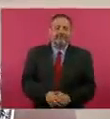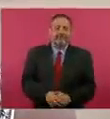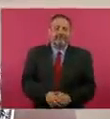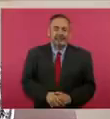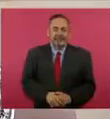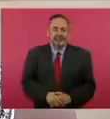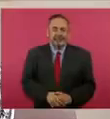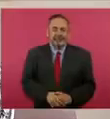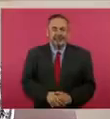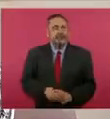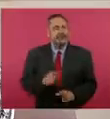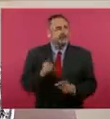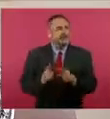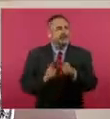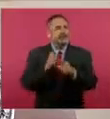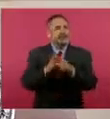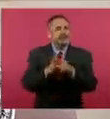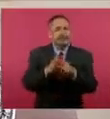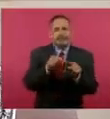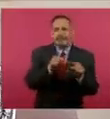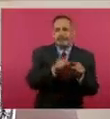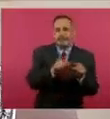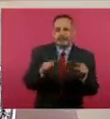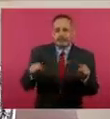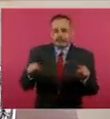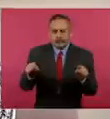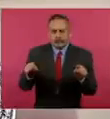lo que corresponde